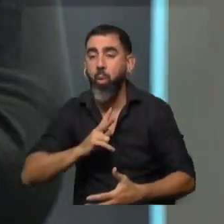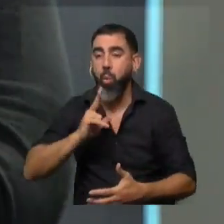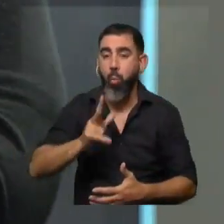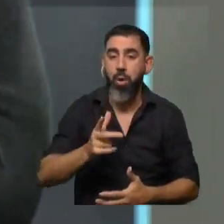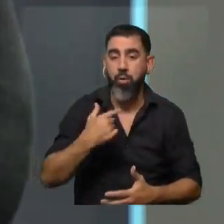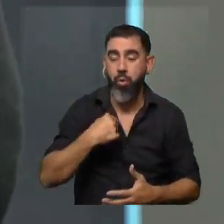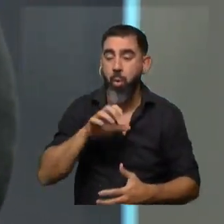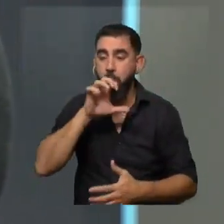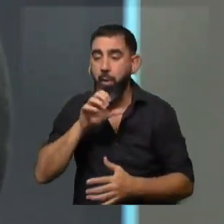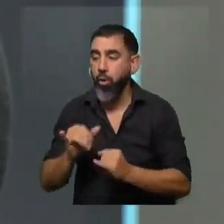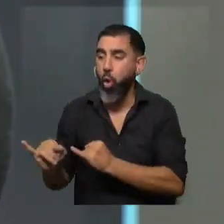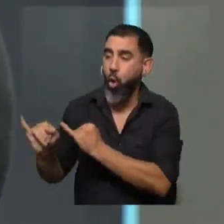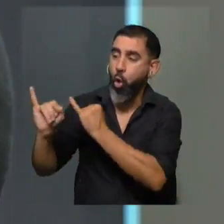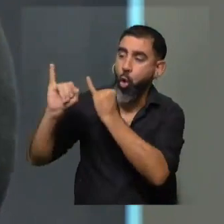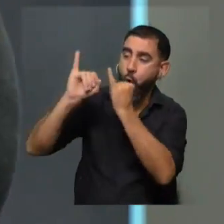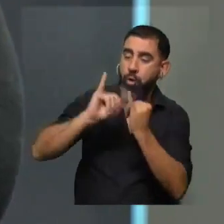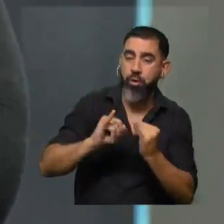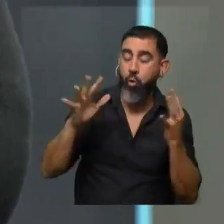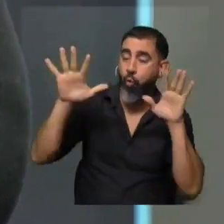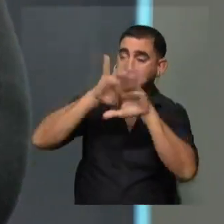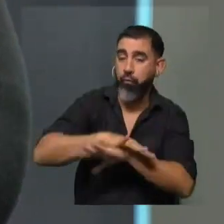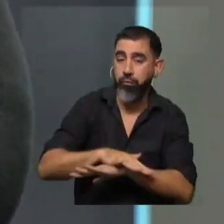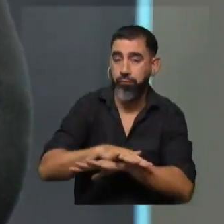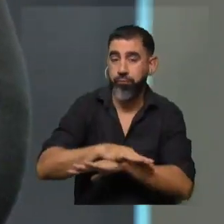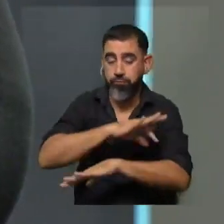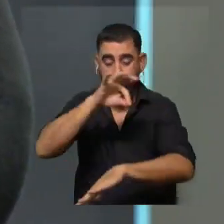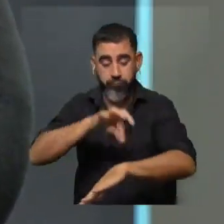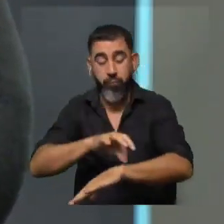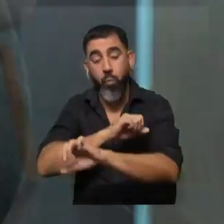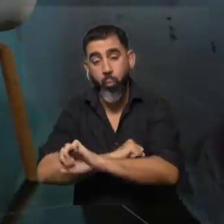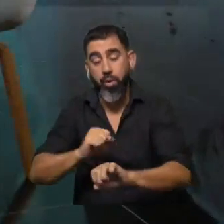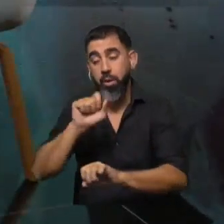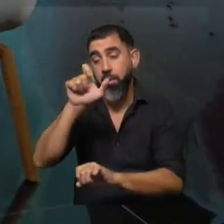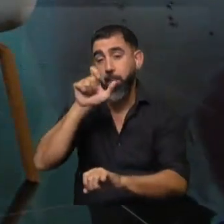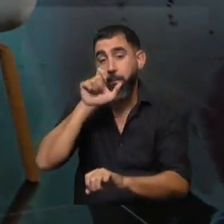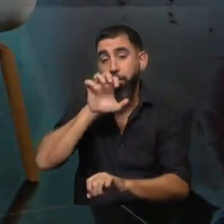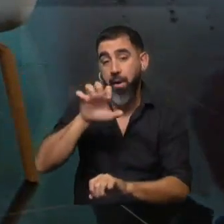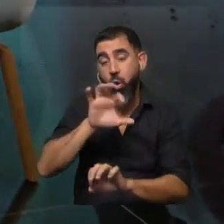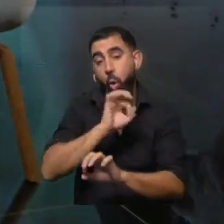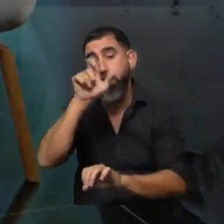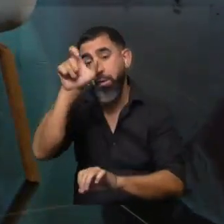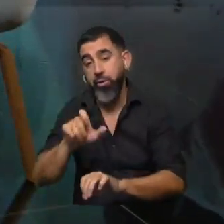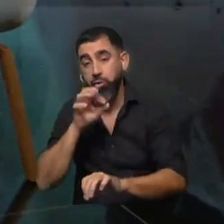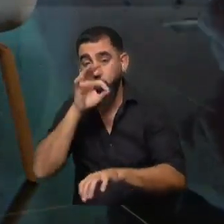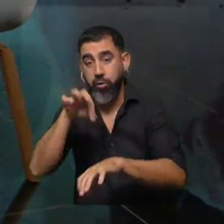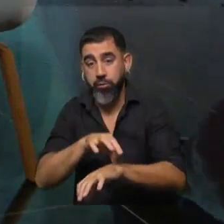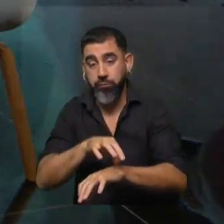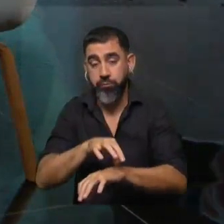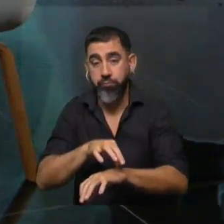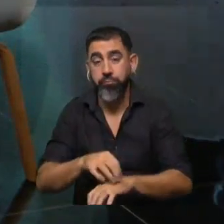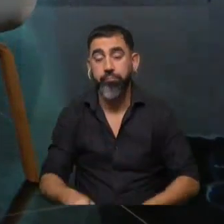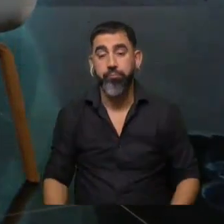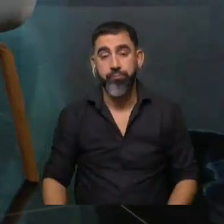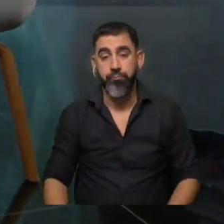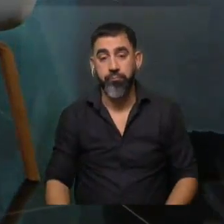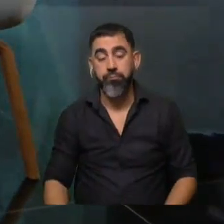tengo el perrito todo el día encima, se confunde el flebótomo y puede picar a cualquiera en forma indistinta. Entonces hay que tratar de,